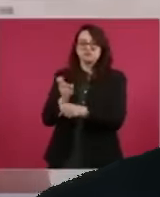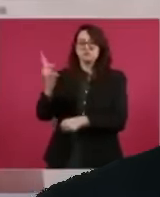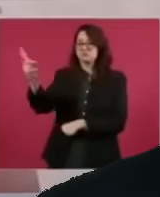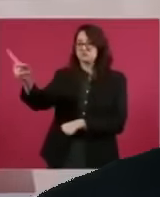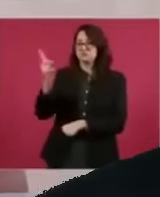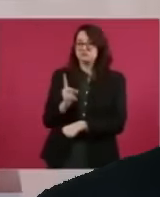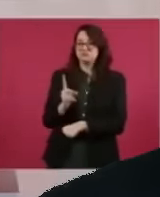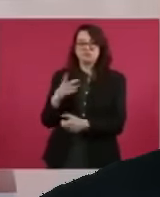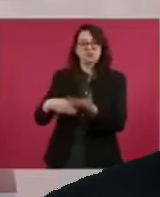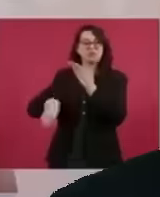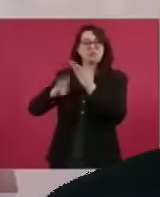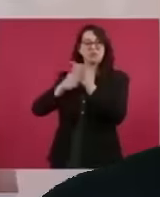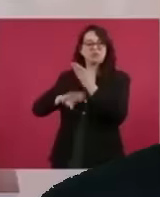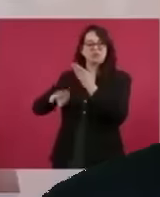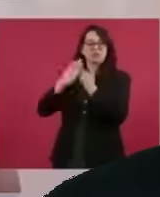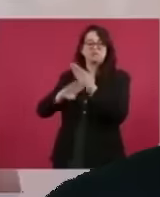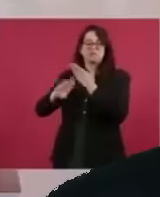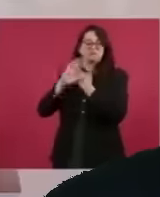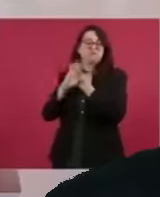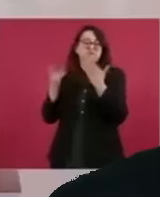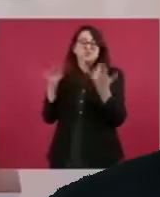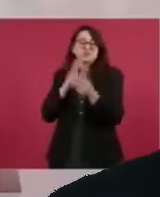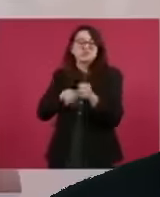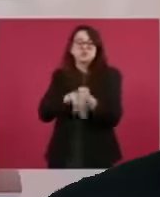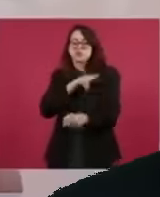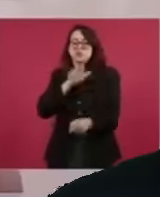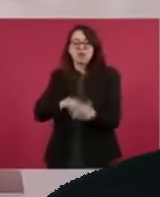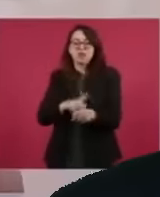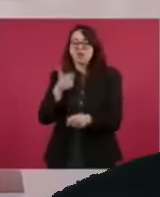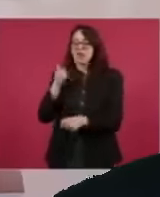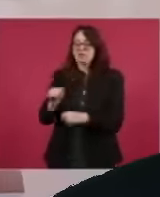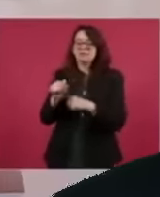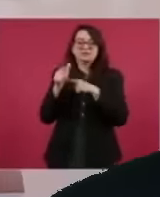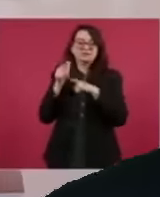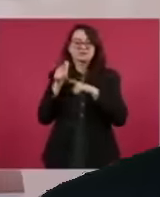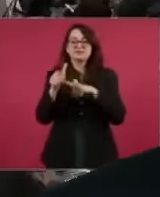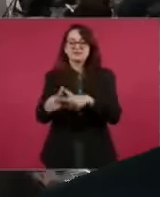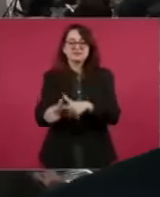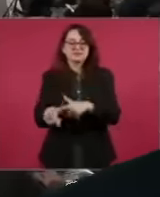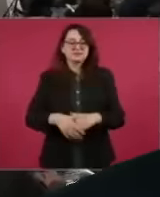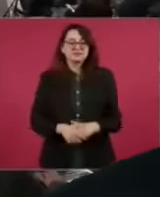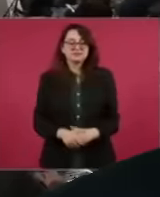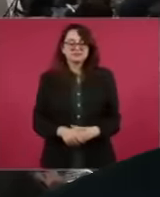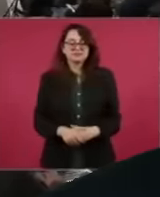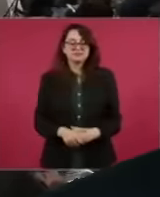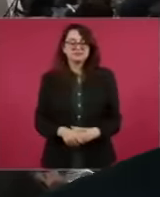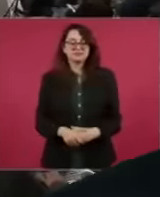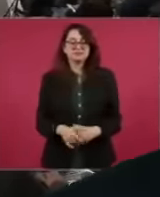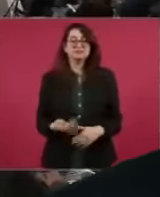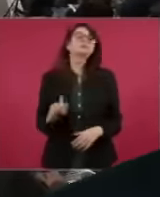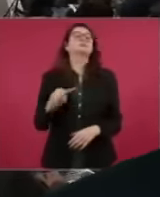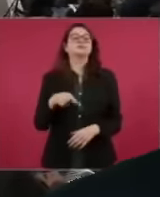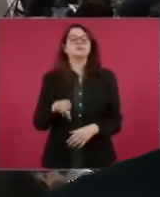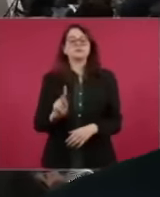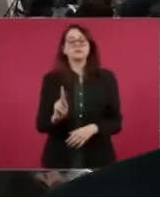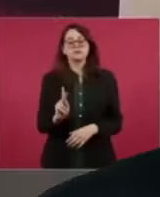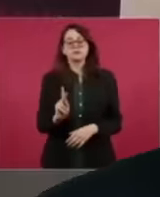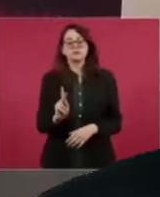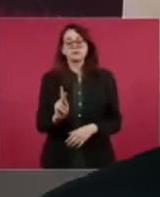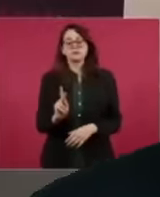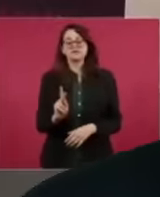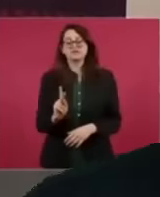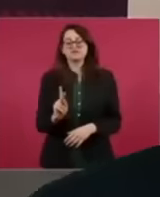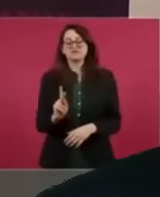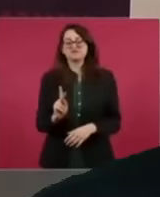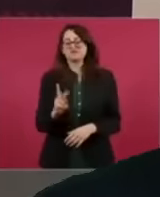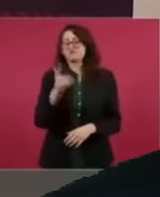y civiles desaparecidos Pobrecito si su estrategia de seguridad pedorra solo tiene el récord de más homicidios dolosos en la historia del